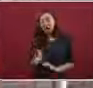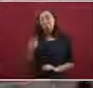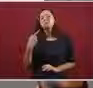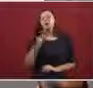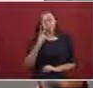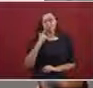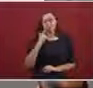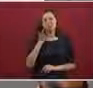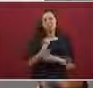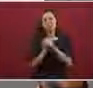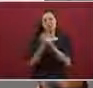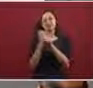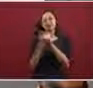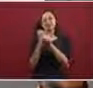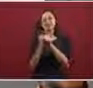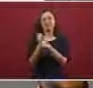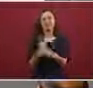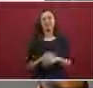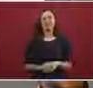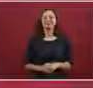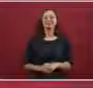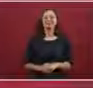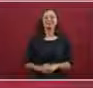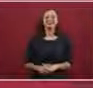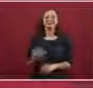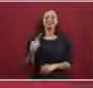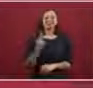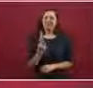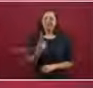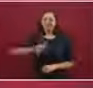vamos a investigar. O sea, lo que pasa es que están